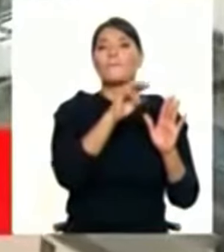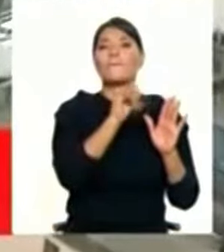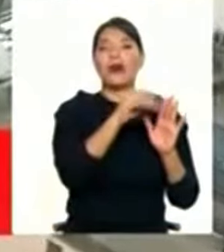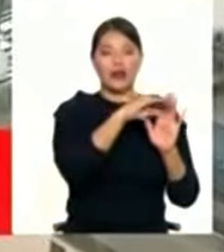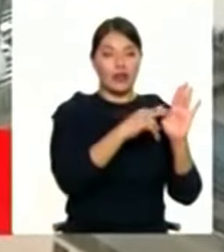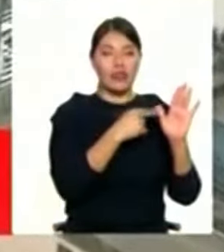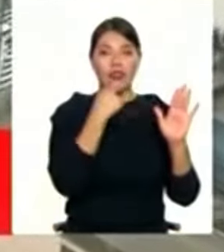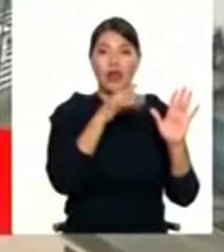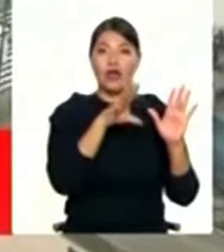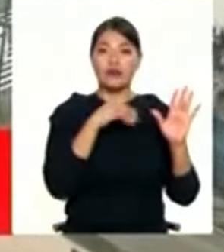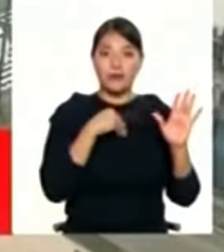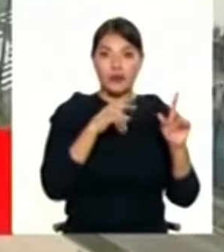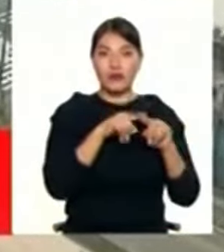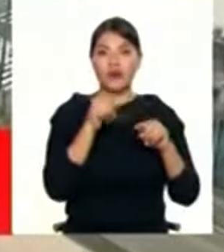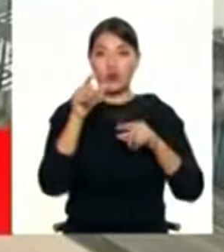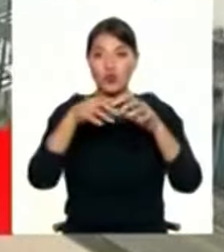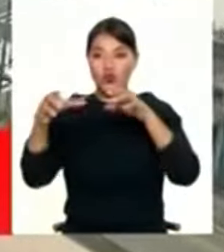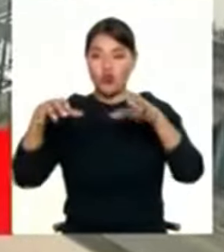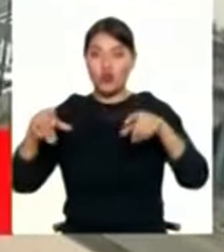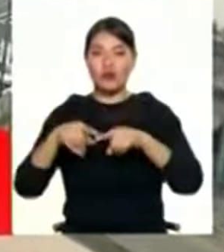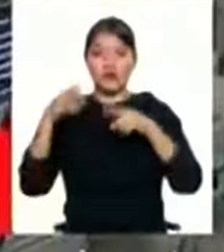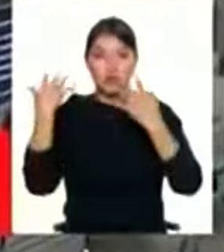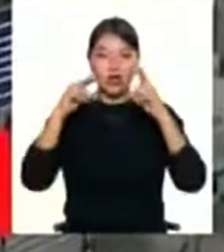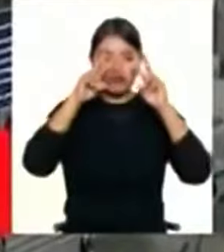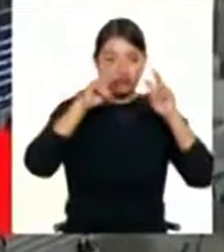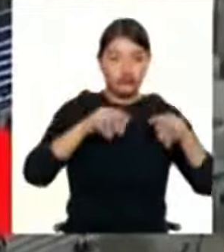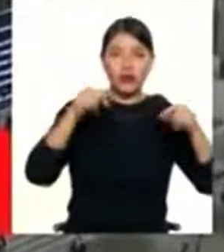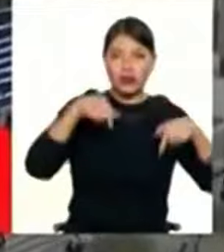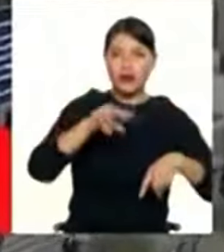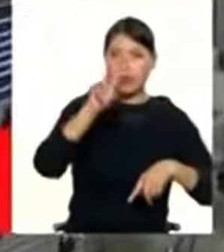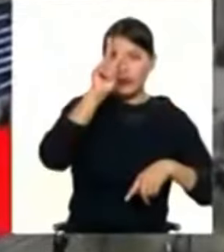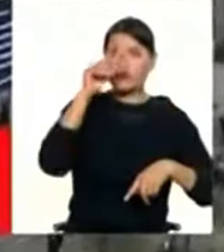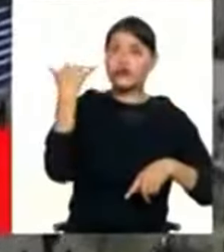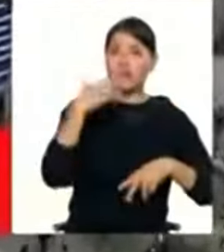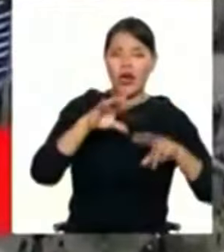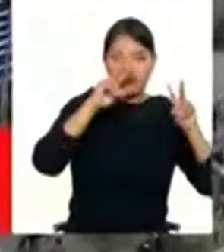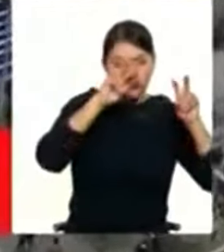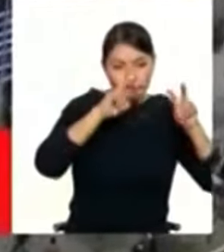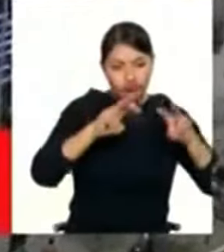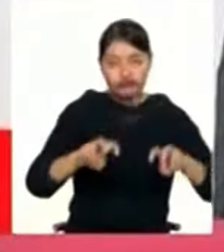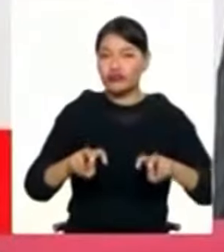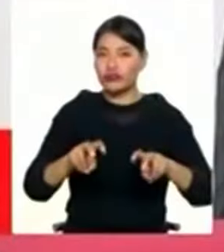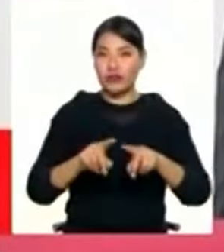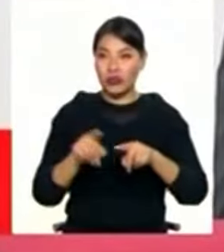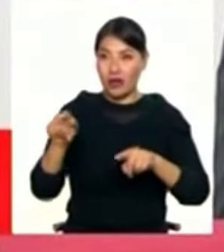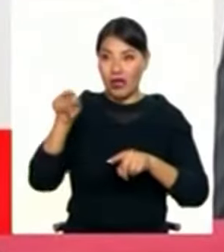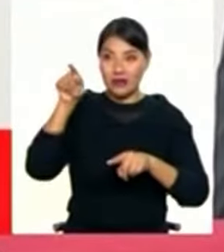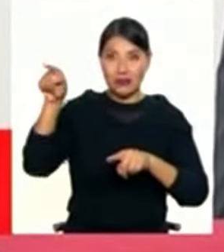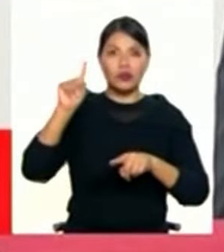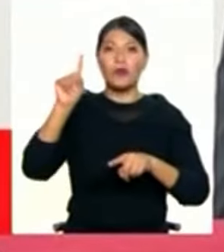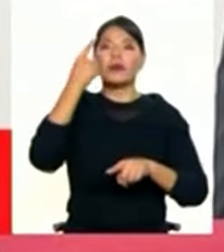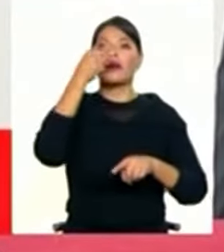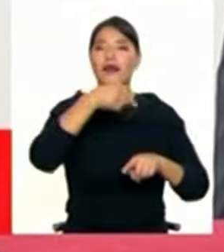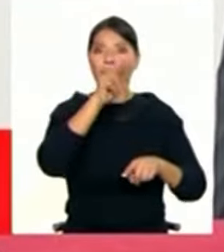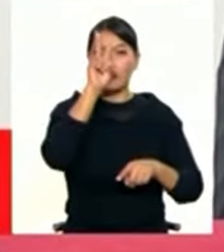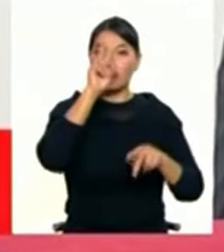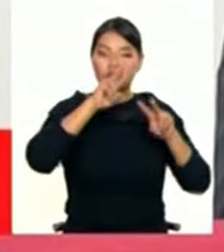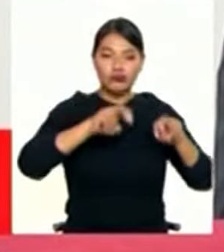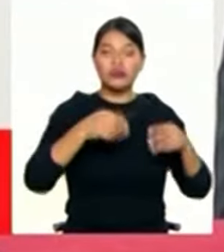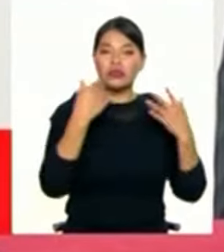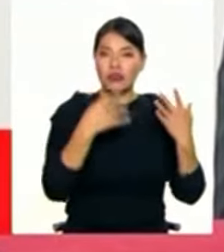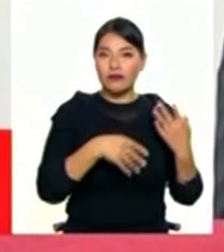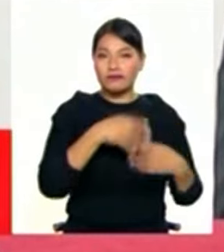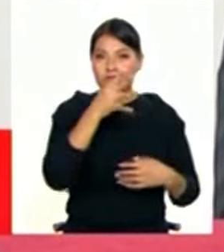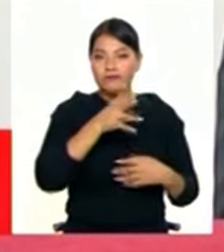denuncia si los órganos del Estado ya están investigando o enjuiciando estos casos. Por ello, nosotros